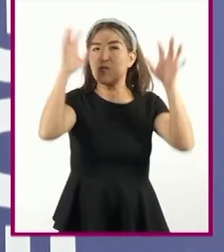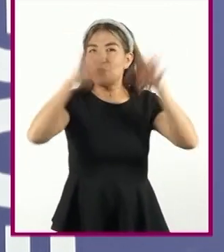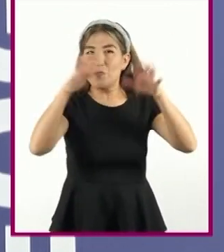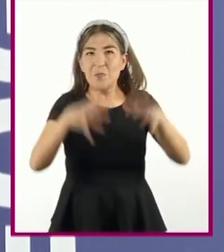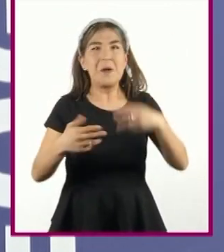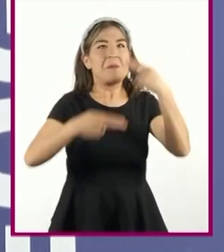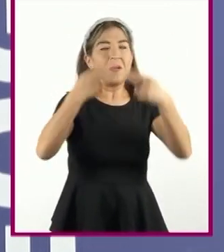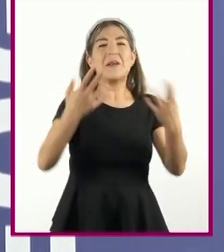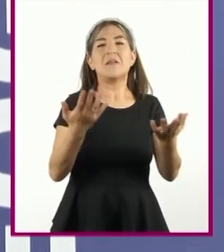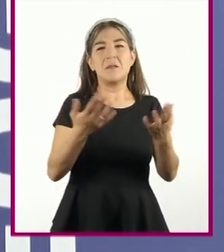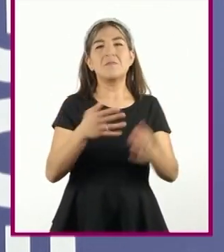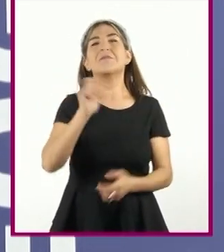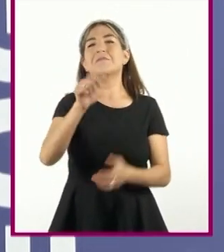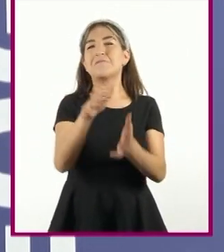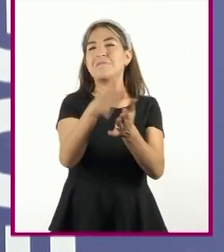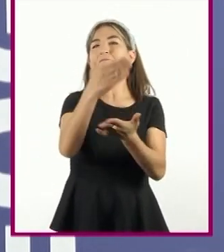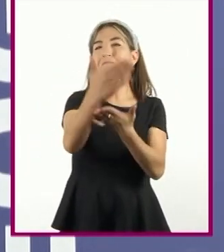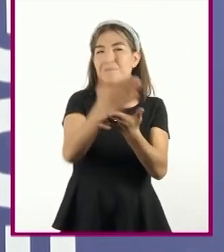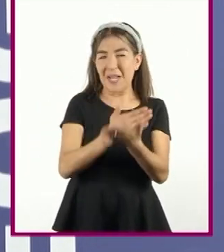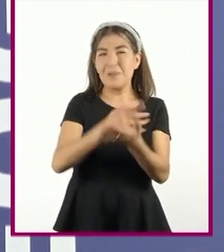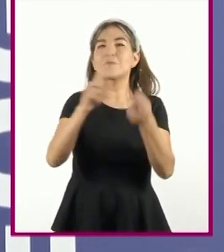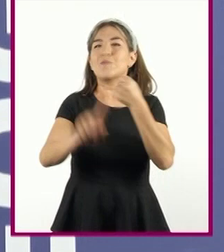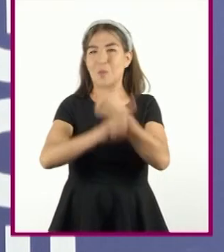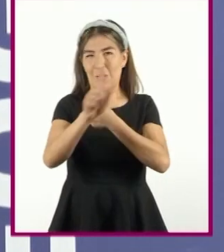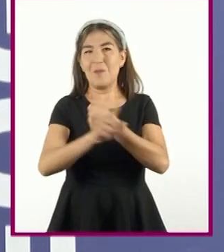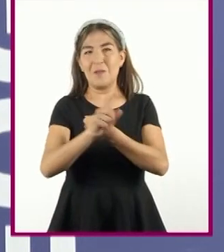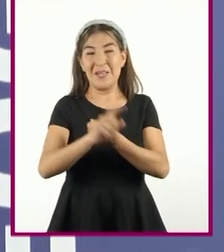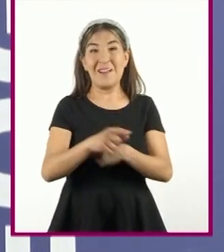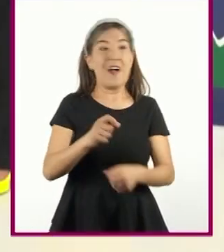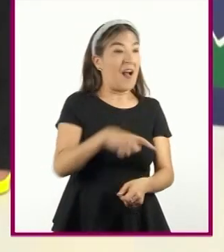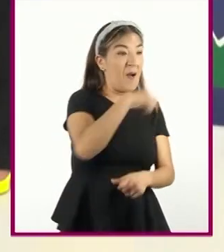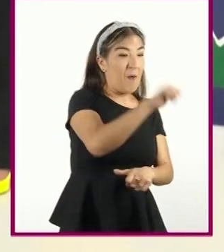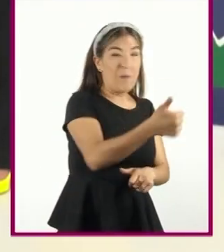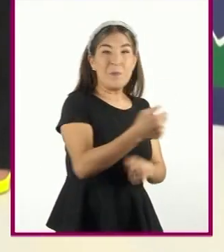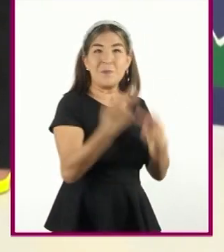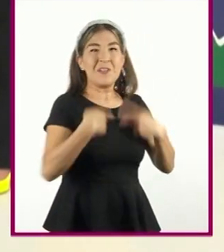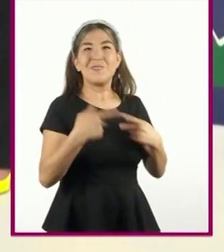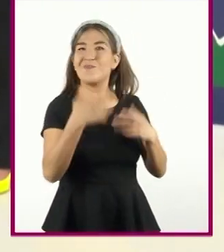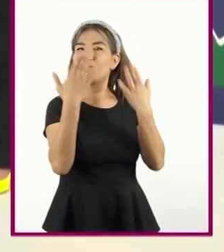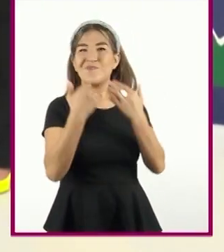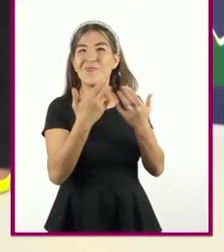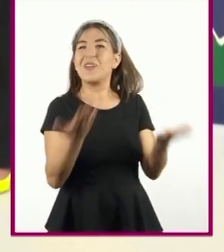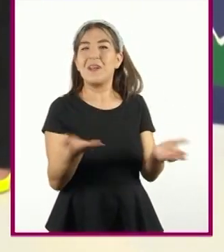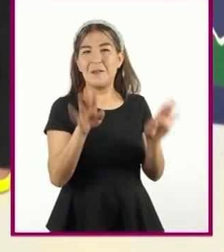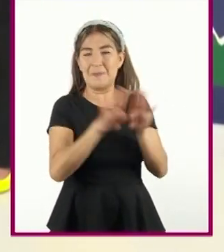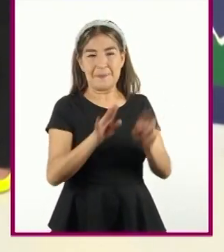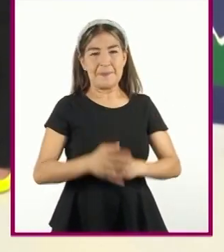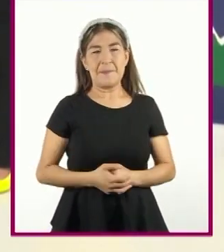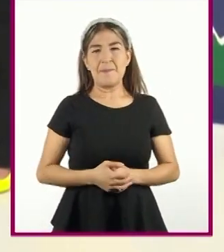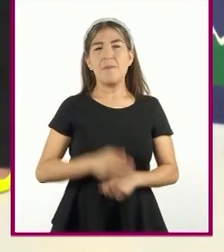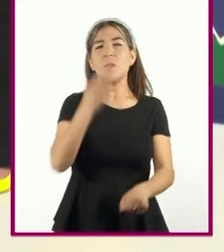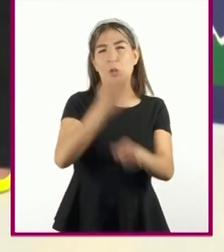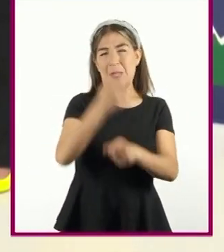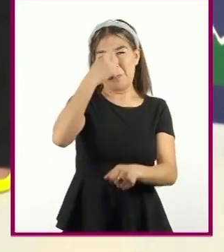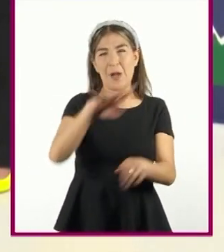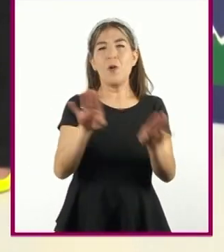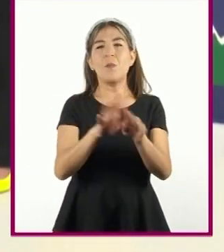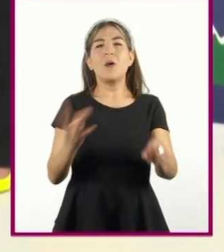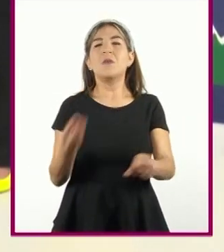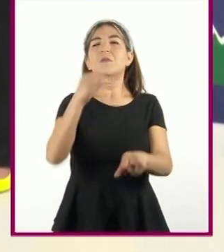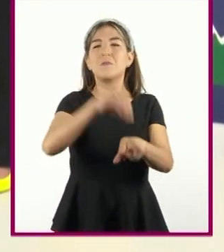menor vulnerabilidad que aquella que no lo está. Maestra Brenda, para complementar los